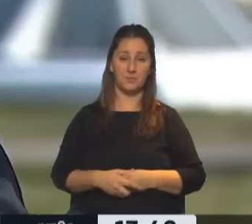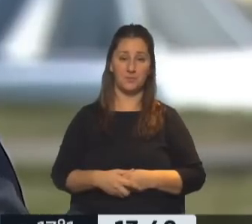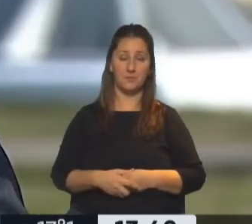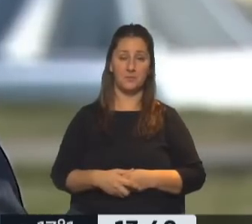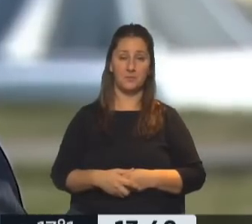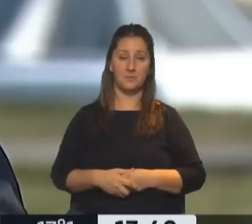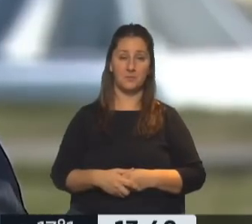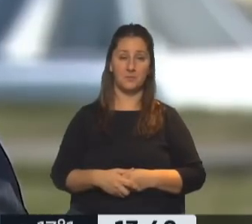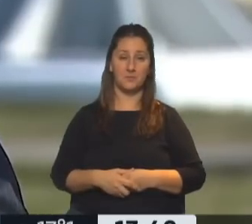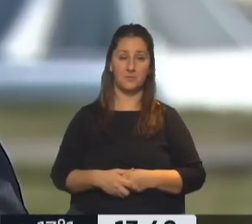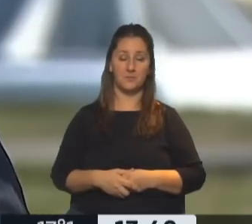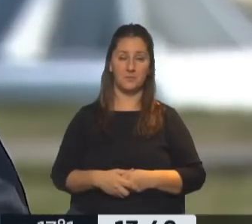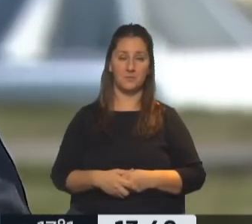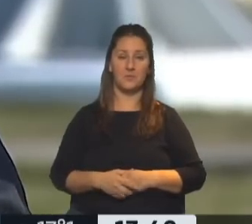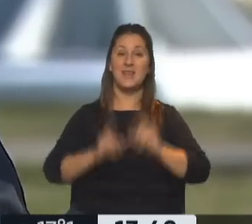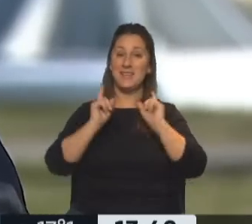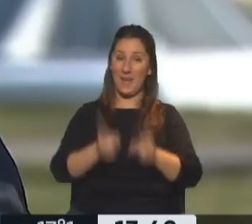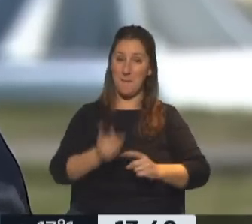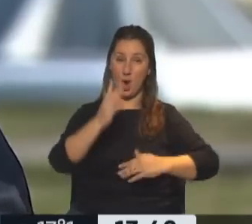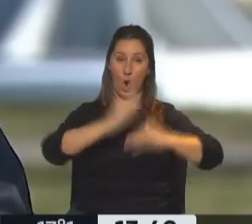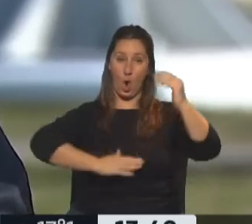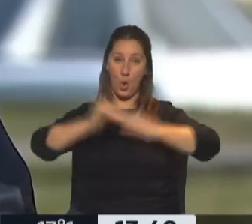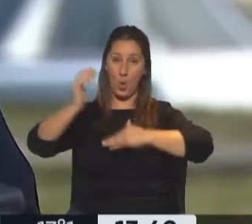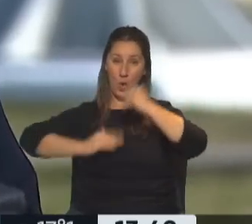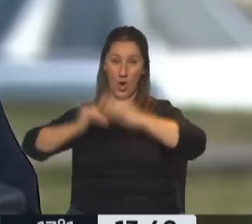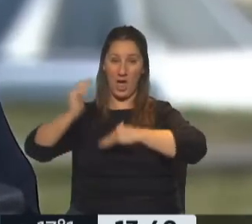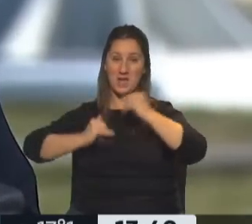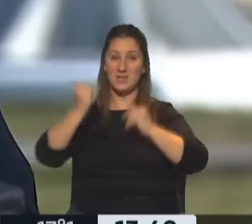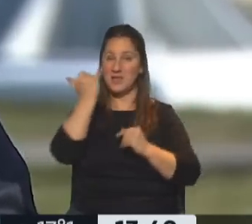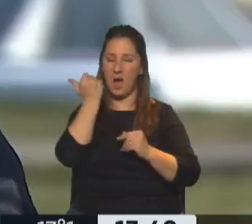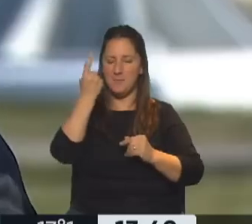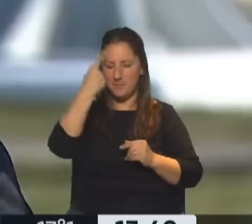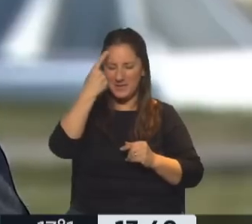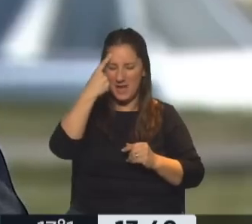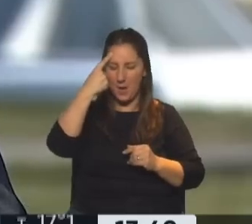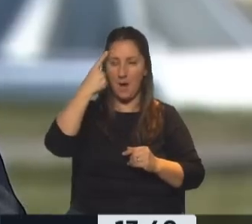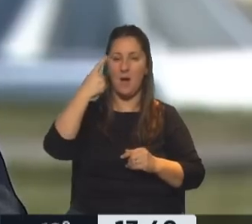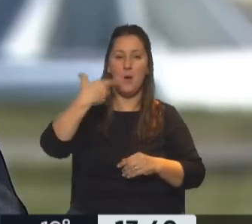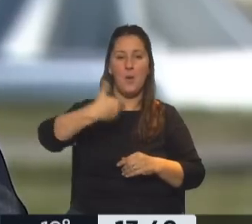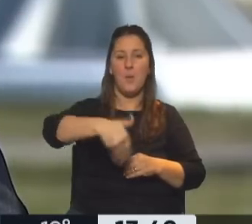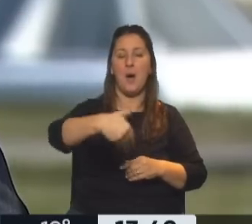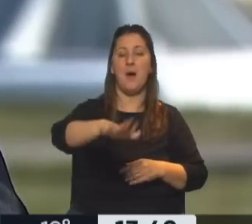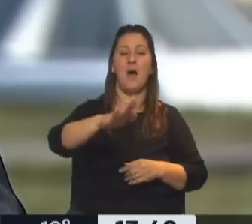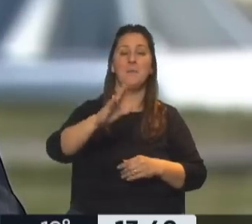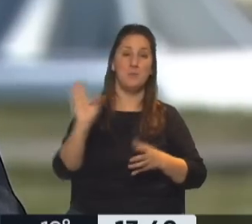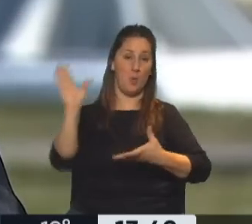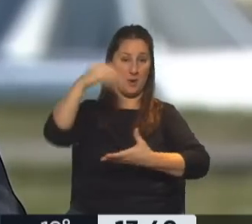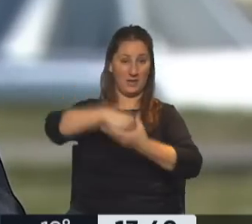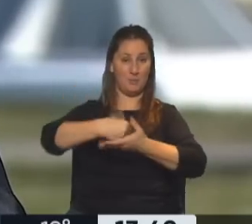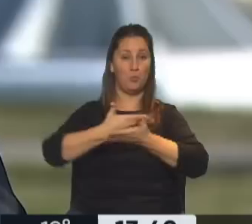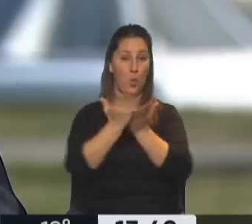Y además, las obras que estaban previstas hacer con la